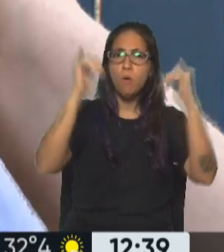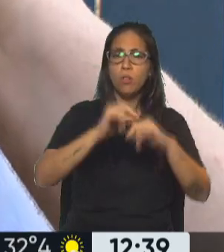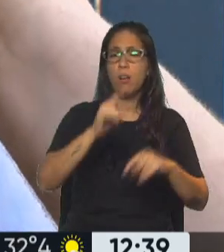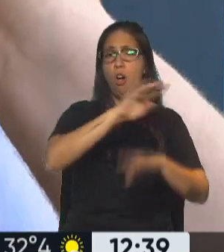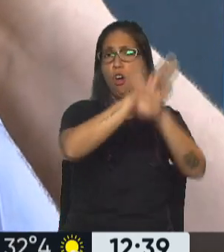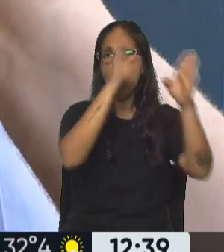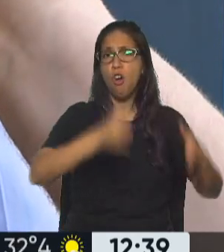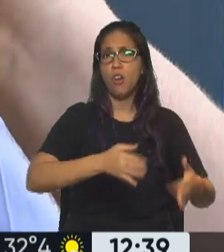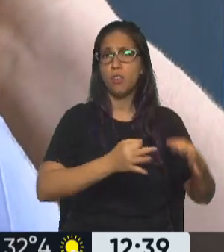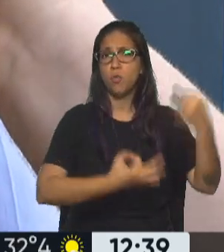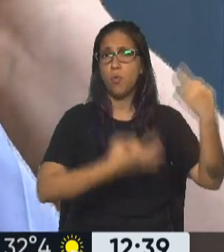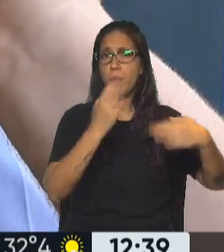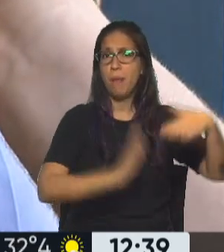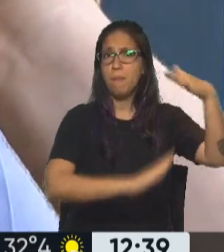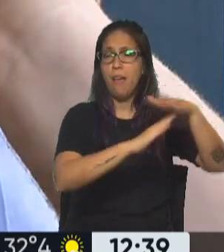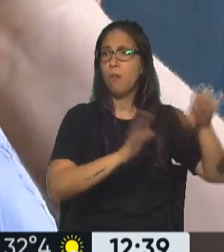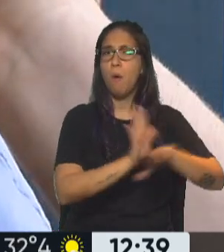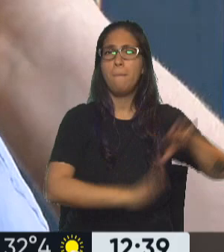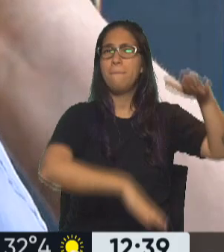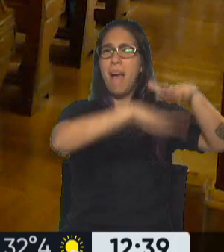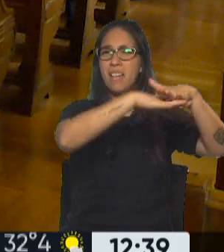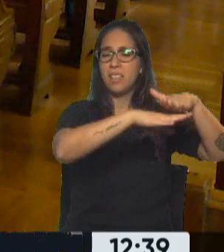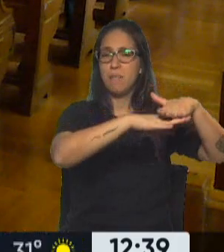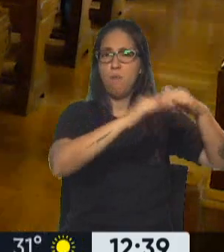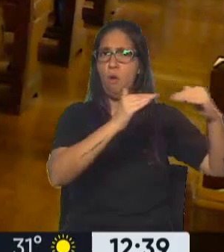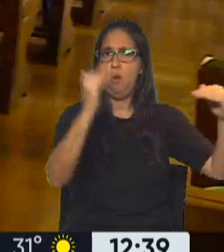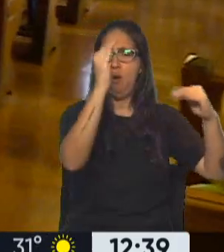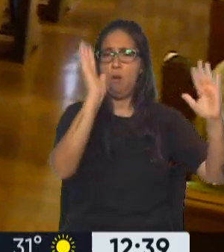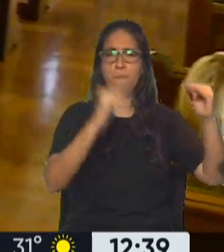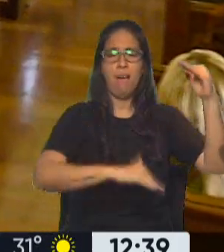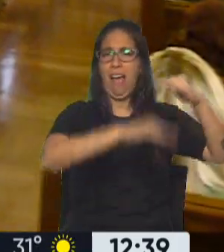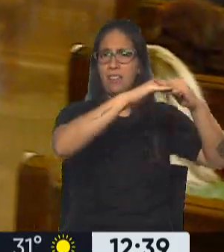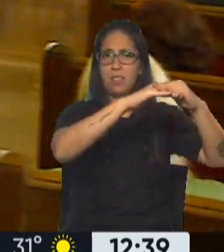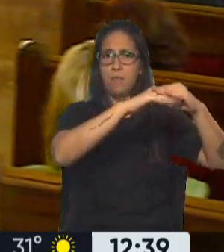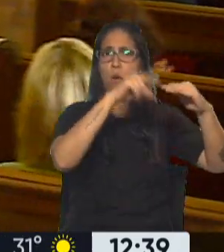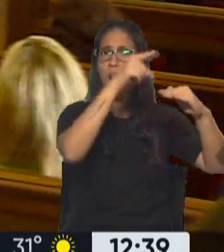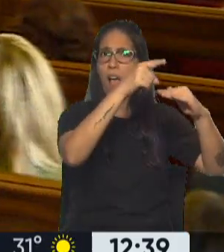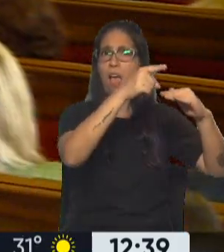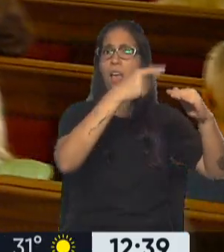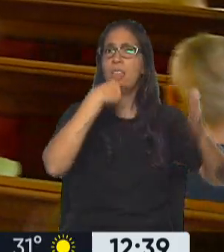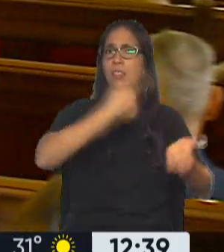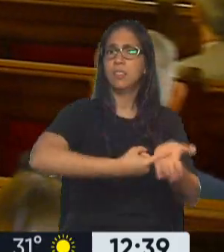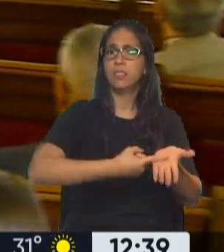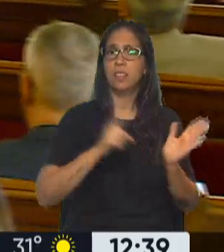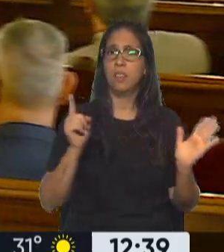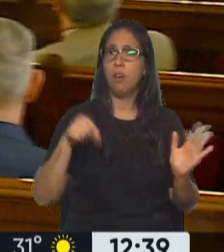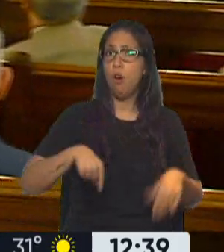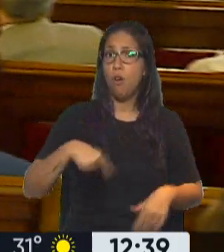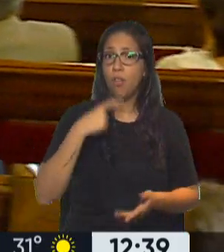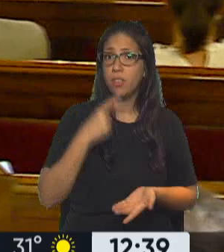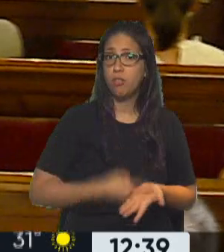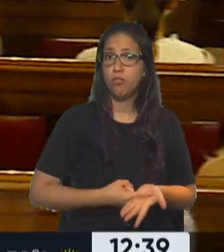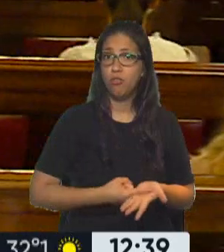instancia. Cuando se trata de interpretar o de visiones distintas en materia de Estado, para eso está la Corte. Y hoy tomaron la decisión